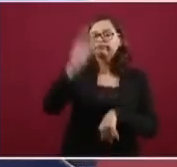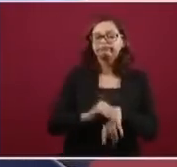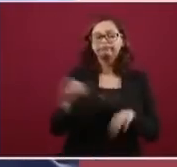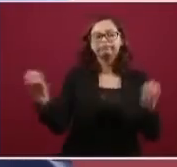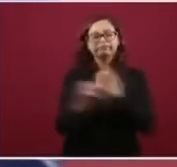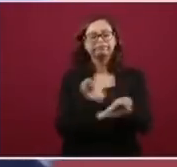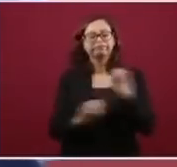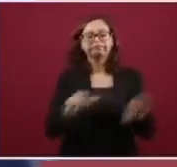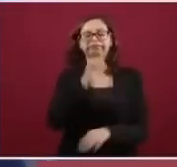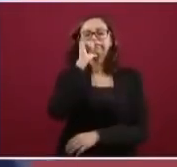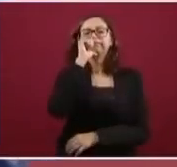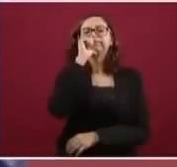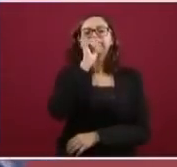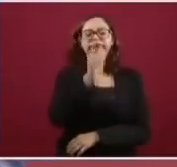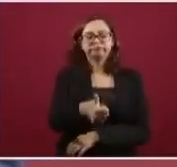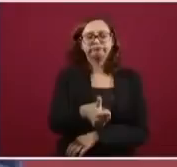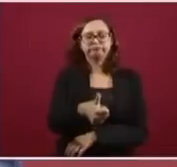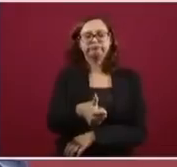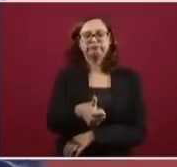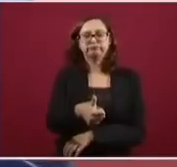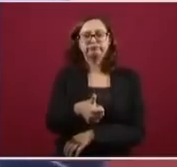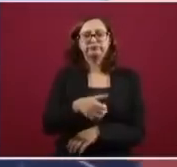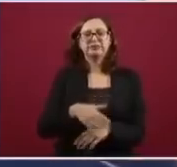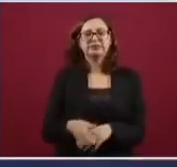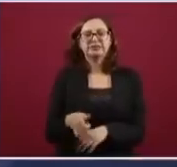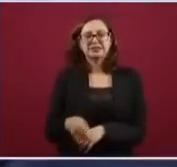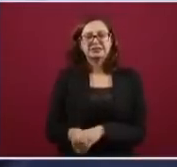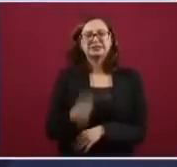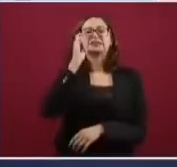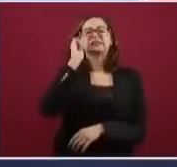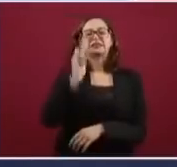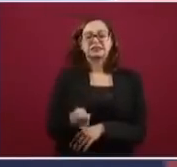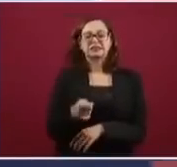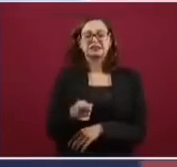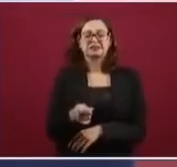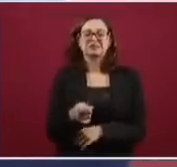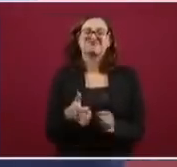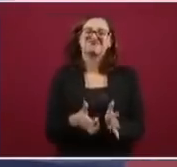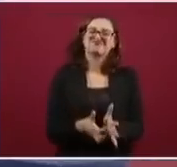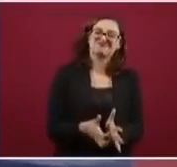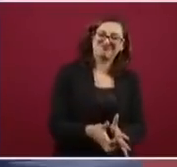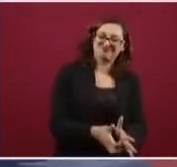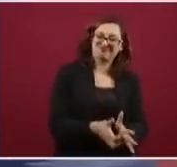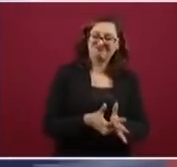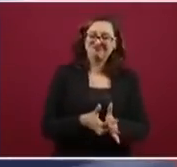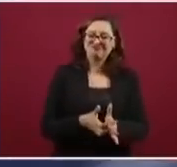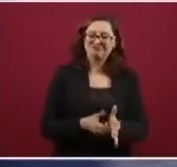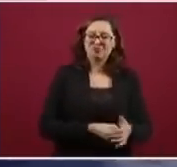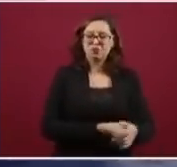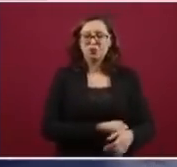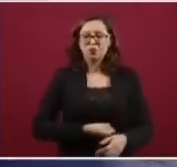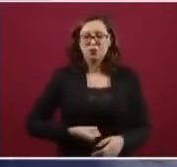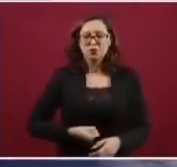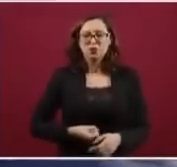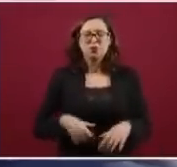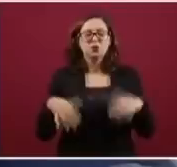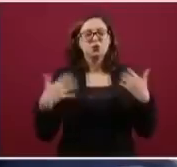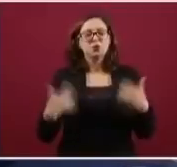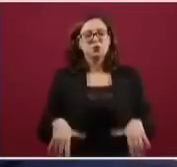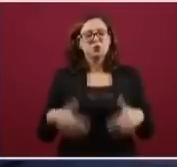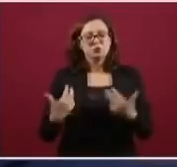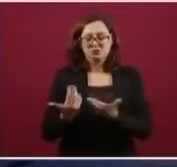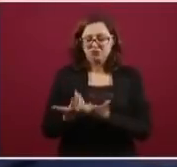esto ha significado ahorros muy importantes